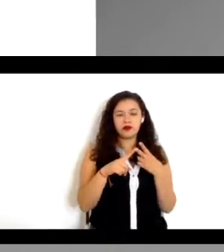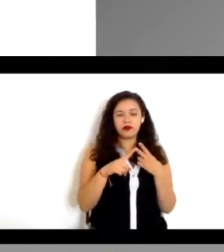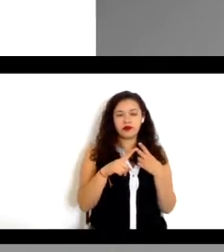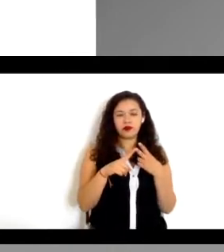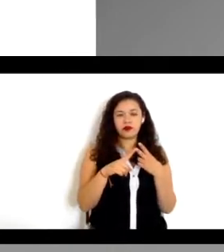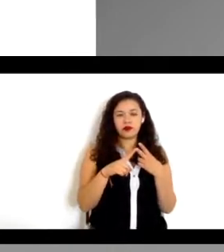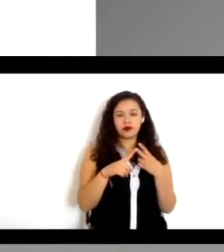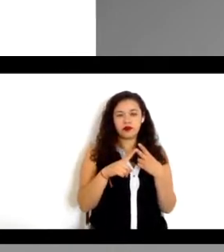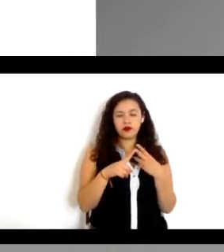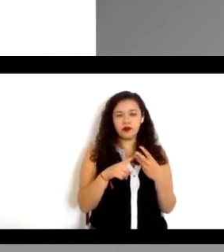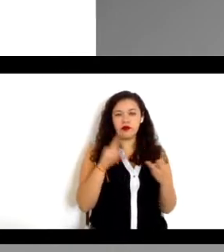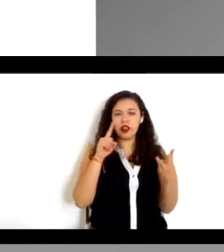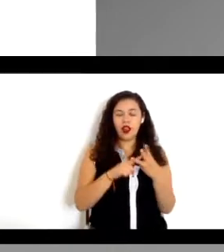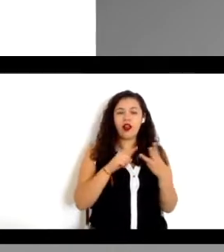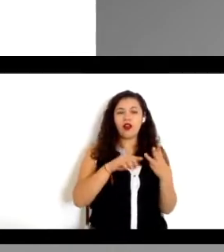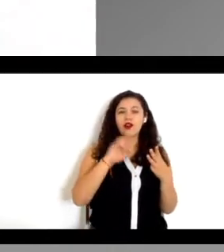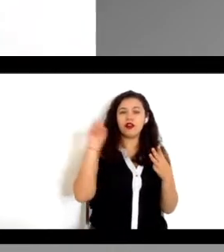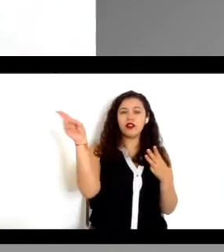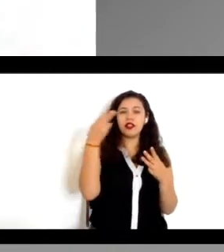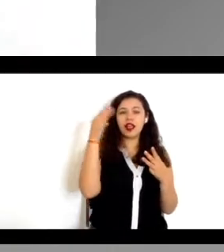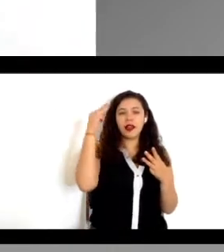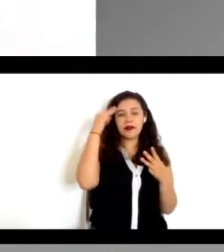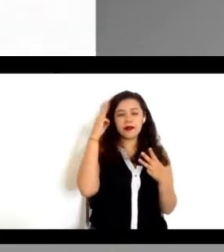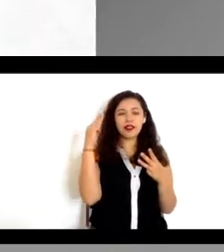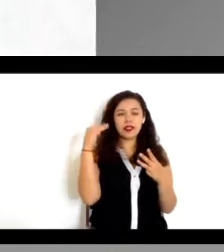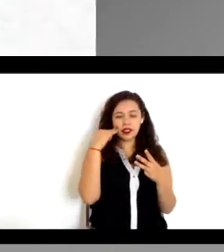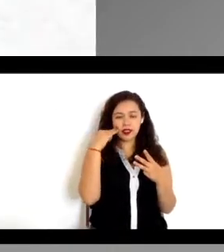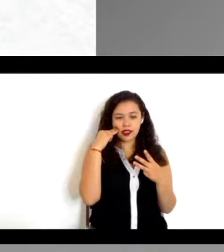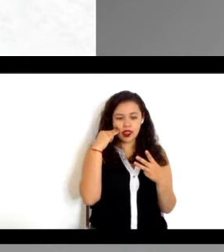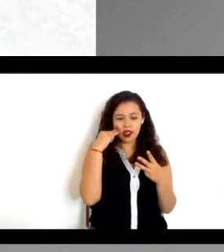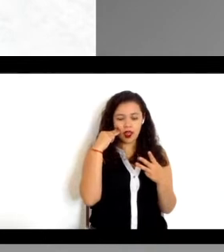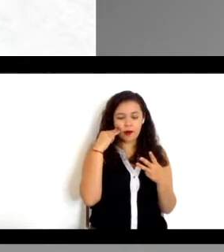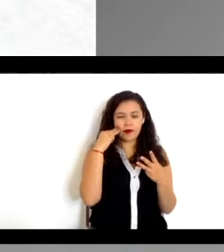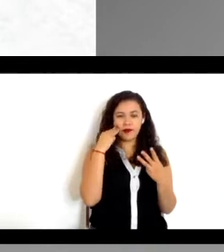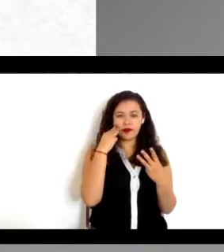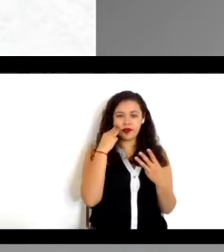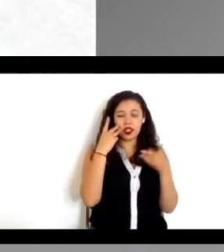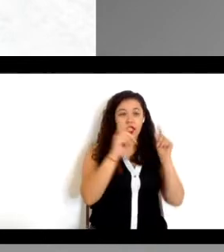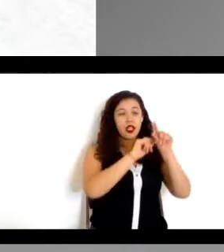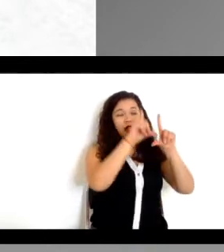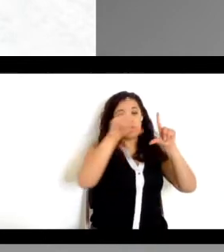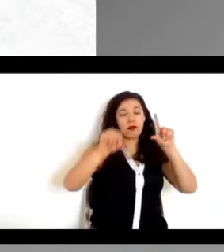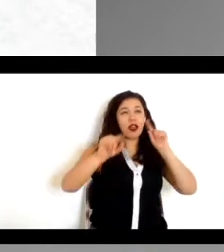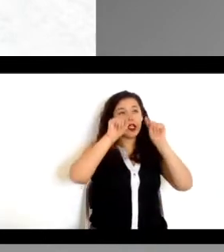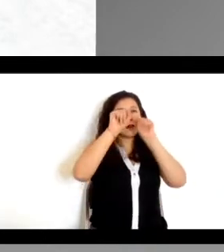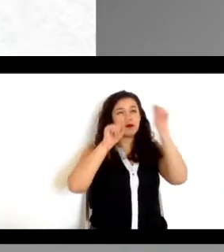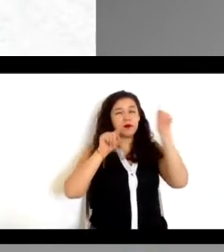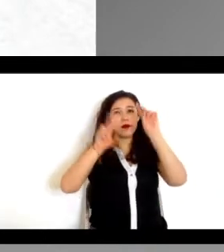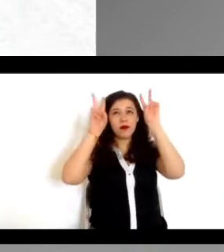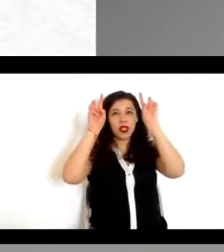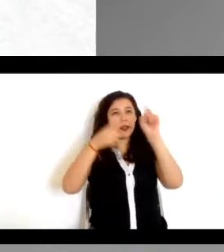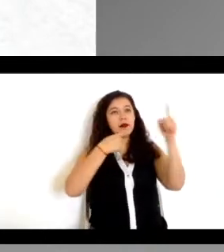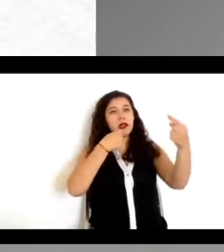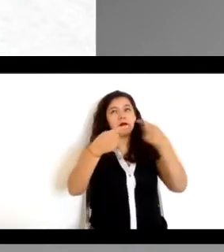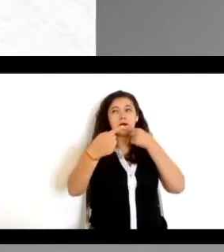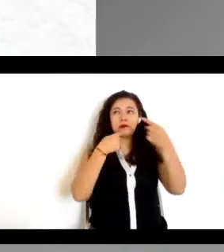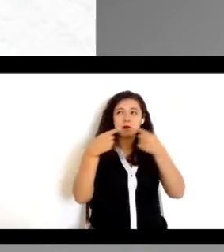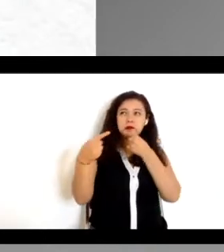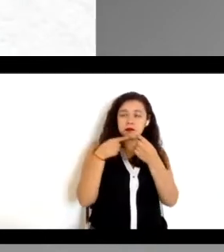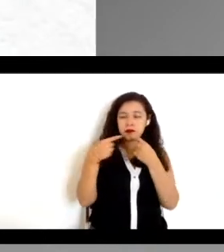con los maristas, etcétera. Estamos prácticamente en todo el país trabajando este tema. Y te puedo decir